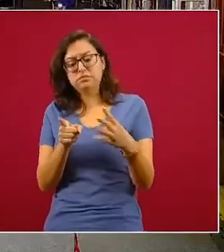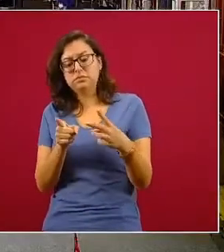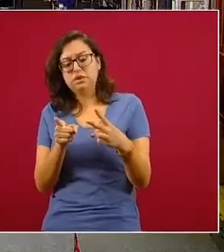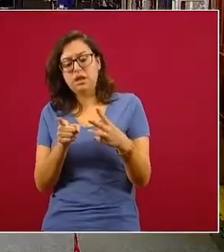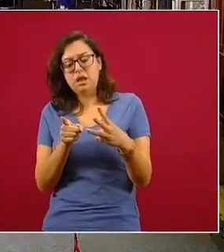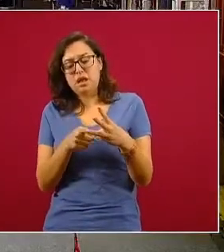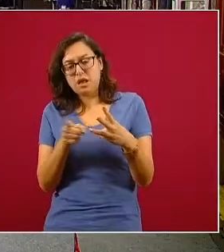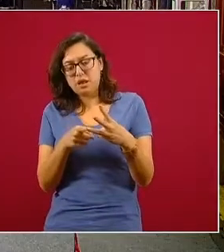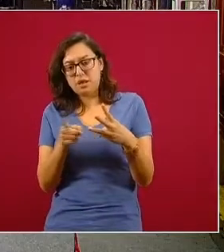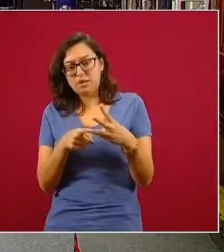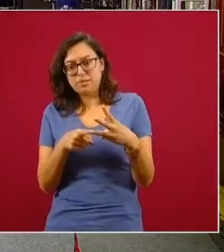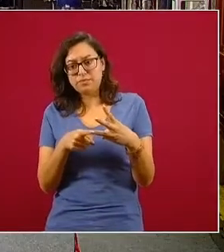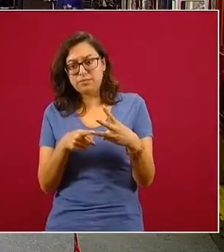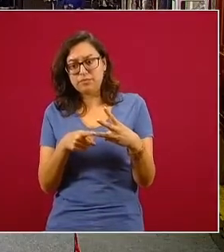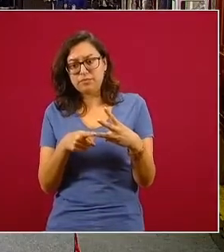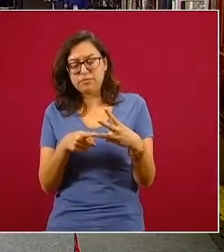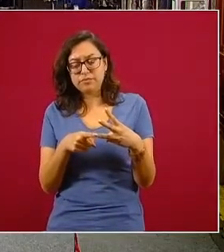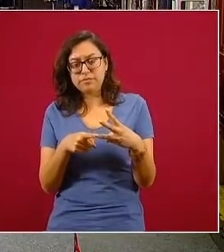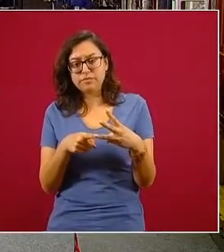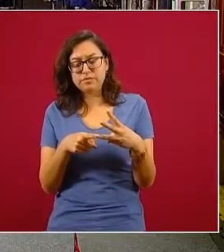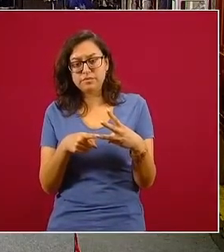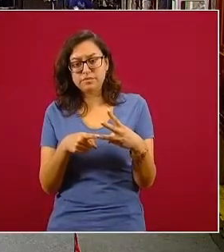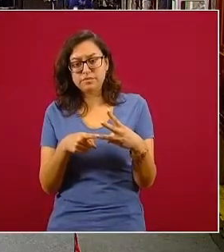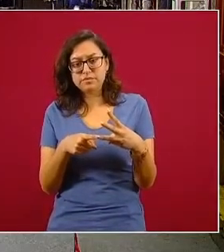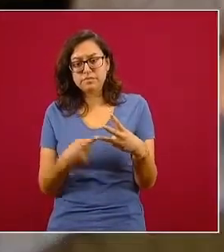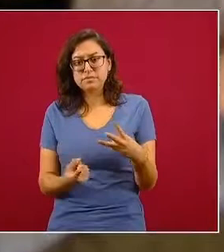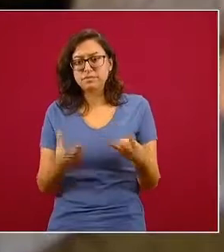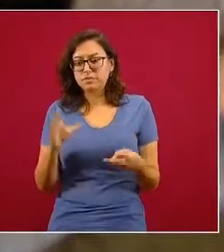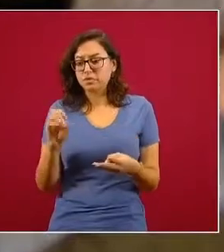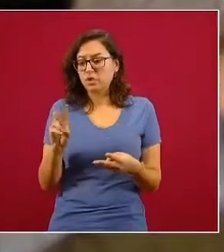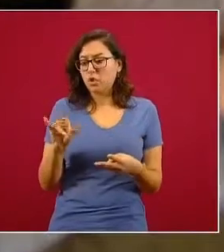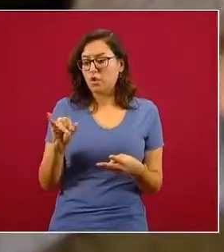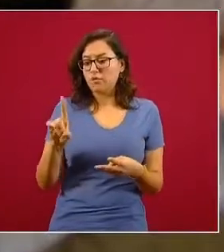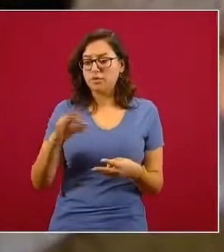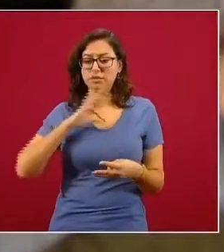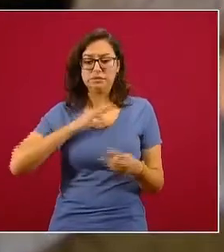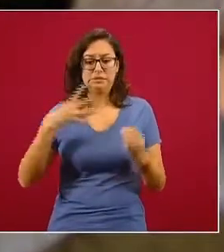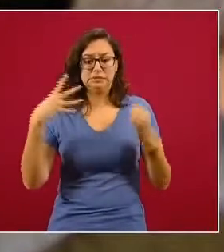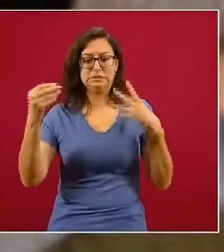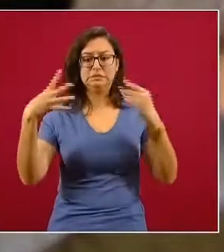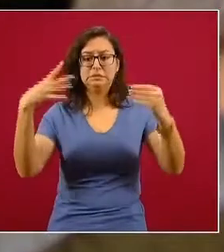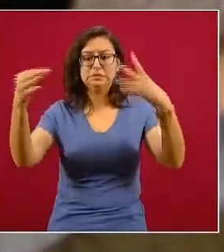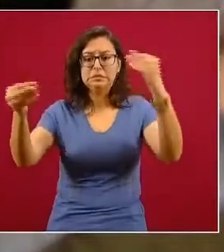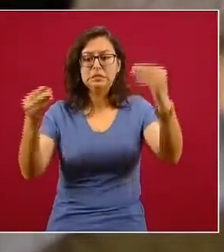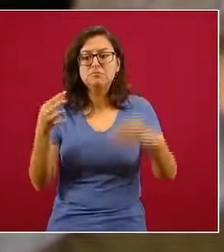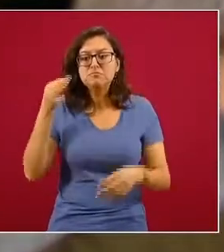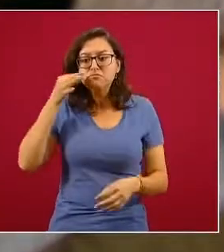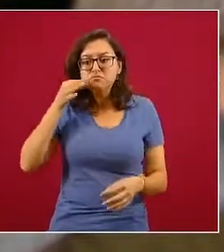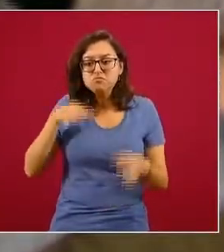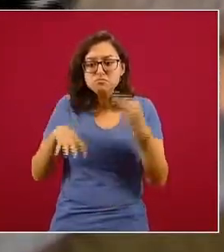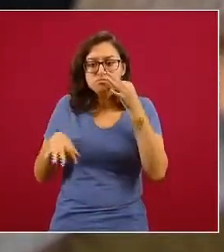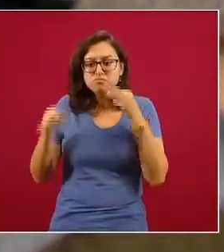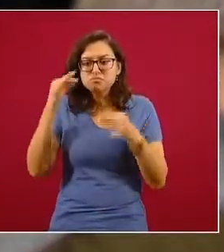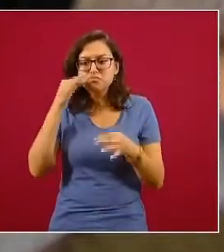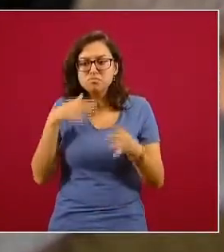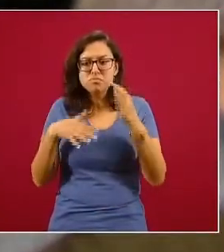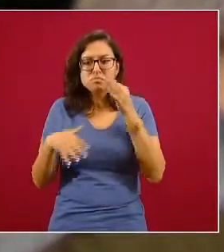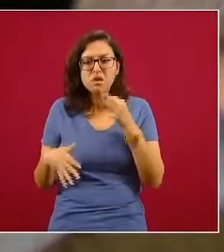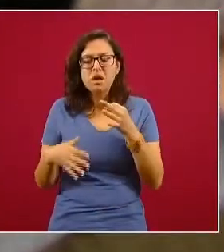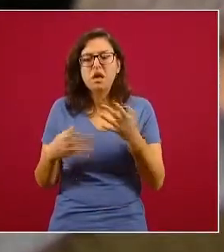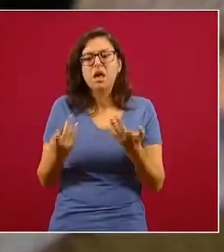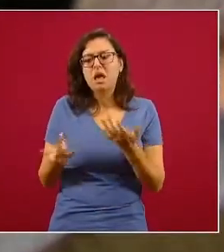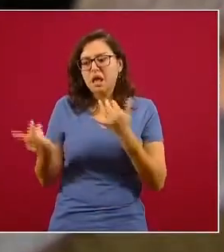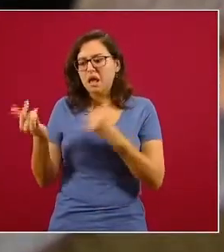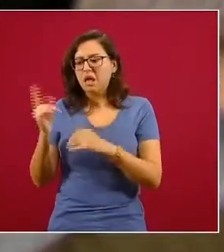¿por qué si el contagio de COVID es a través de la saliva? ¿Por qué cuando se hace la prueba